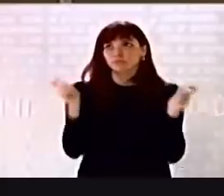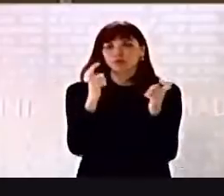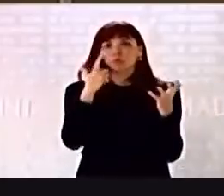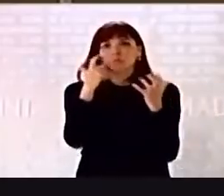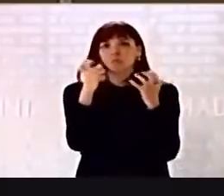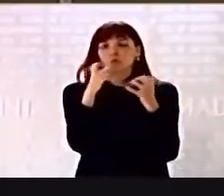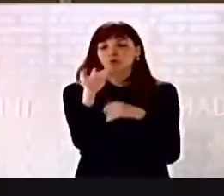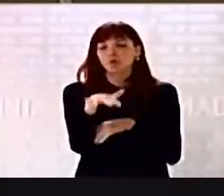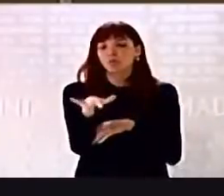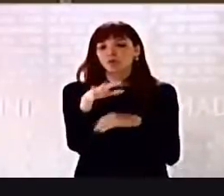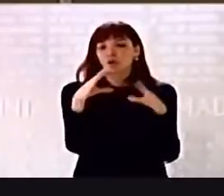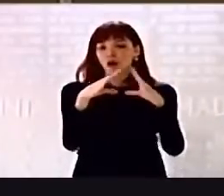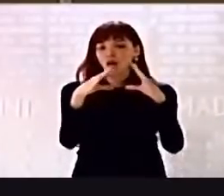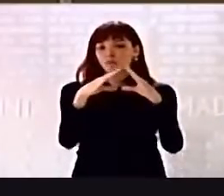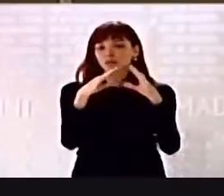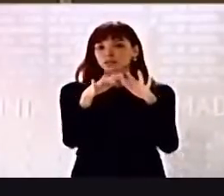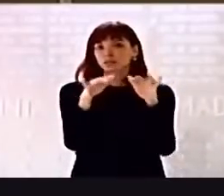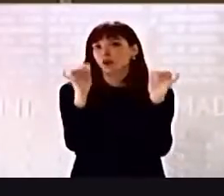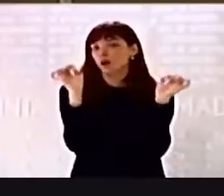en los lugares de culto.